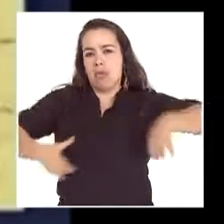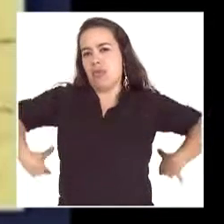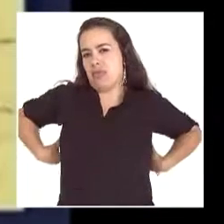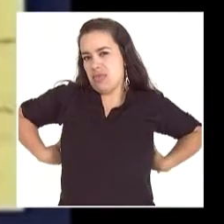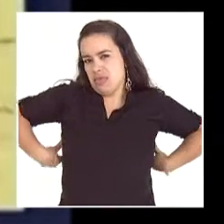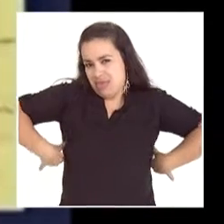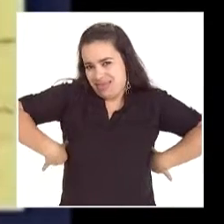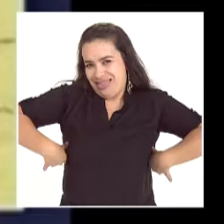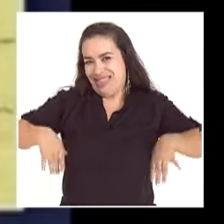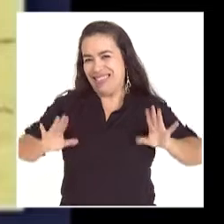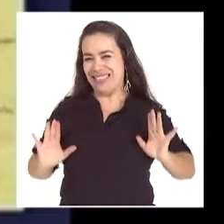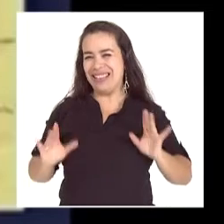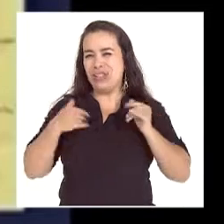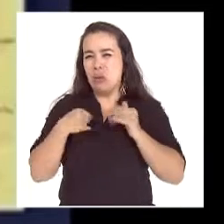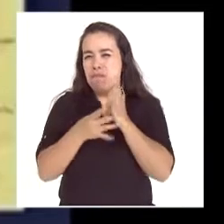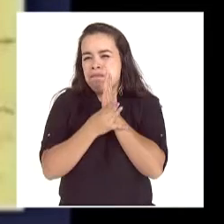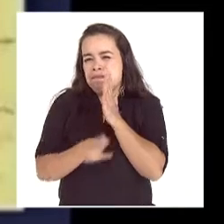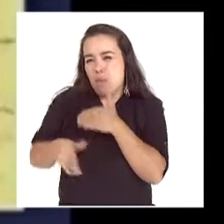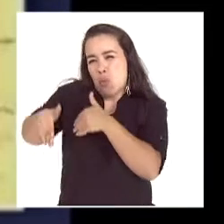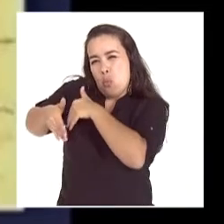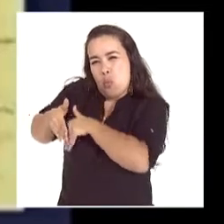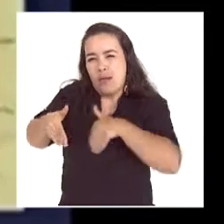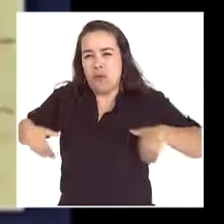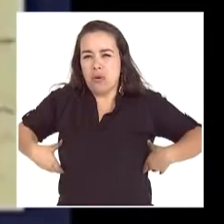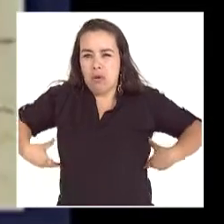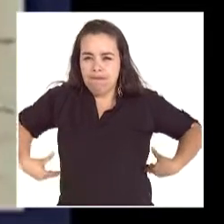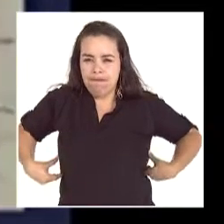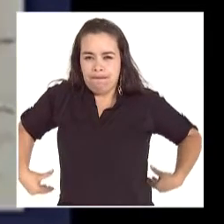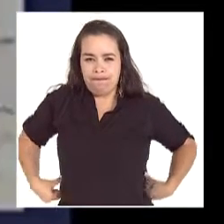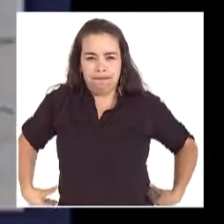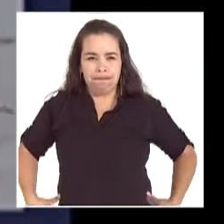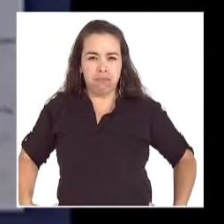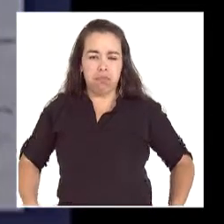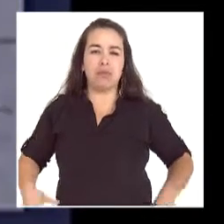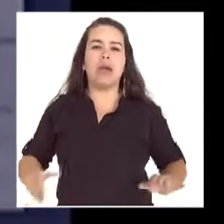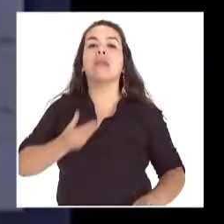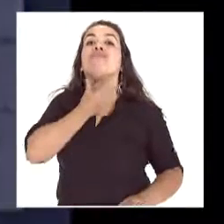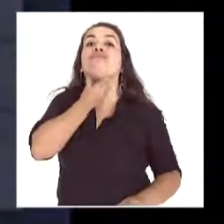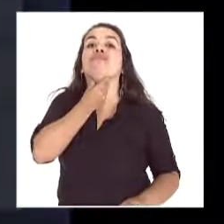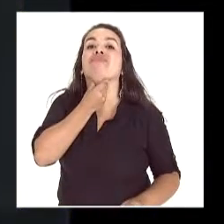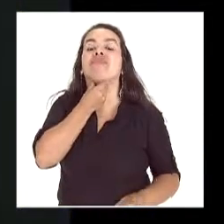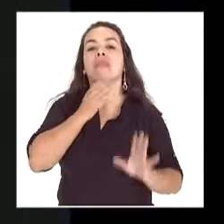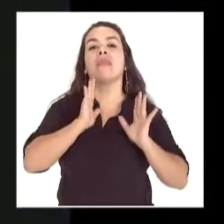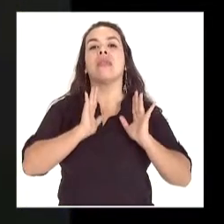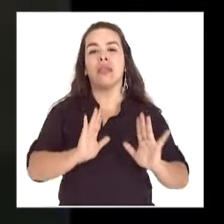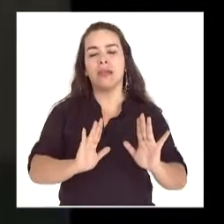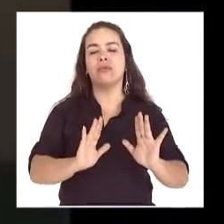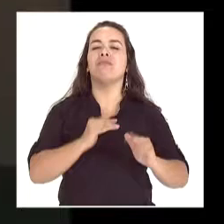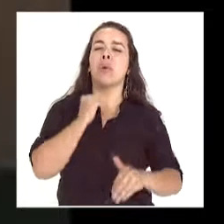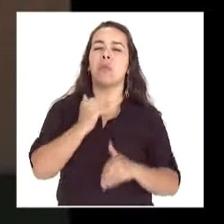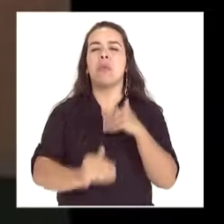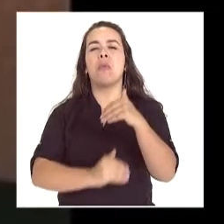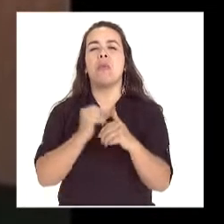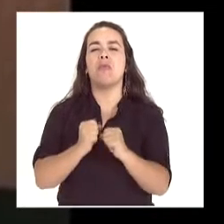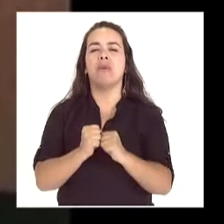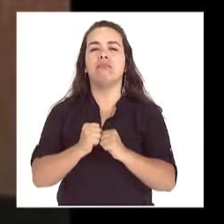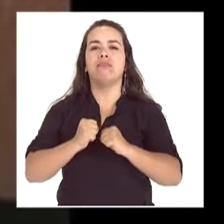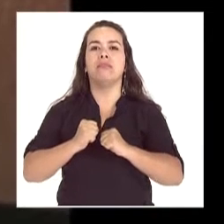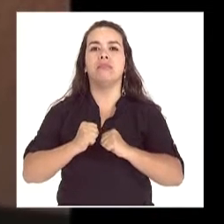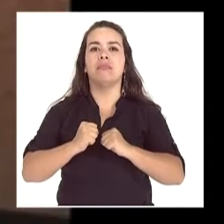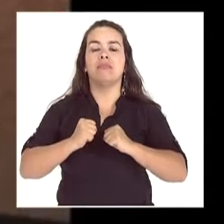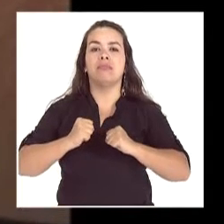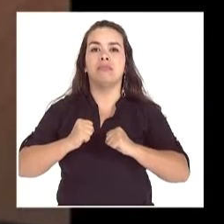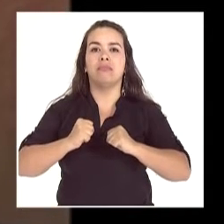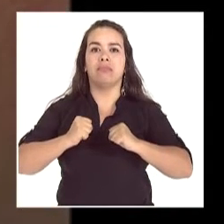que sucedan estos acúmulos. Esto genera un proceso inflamatorio